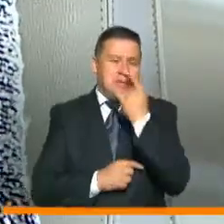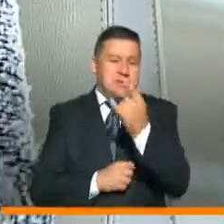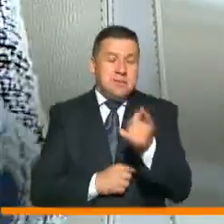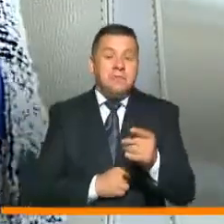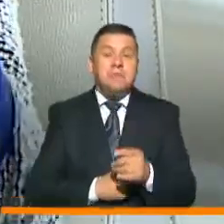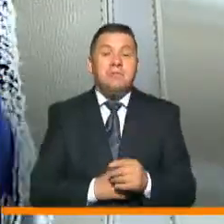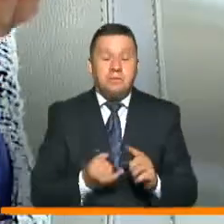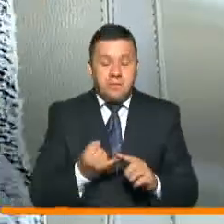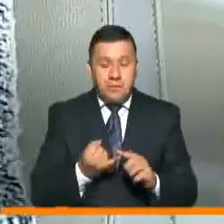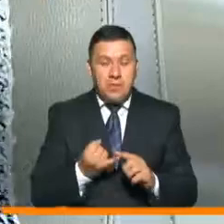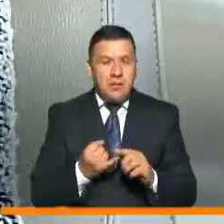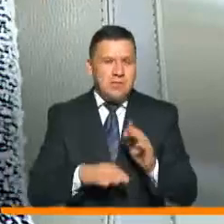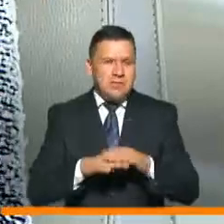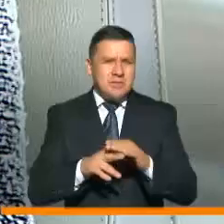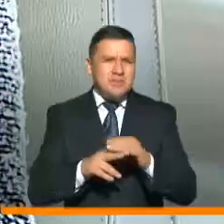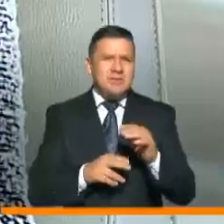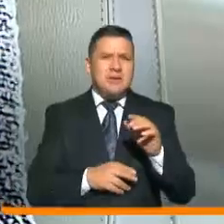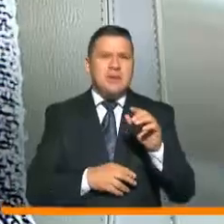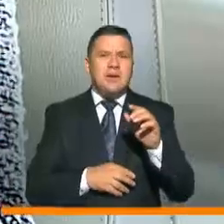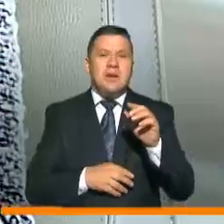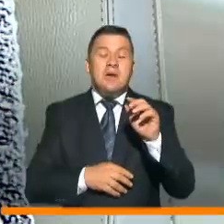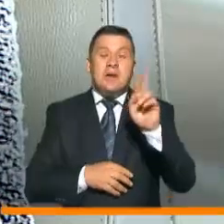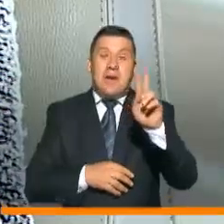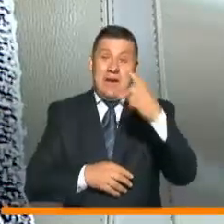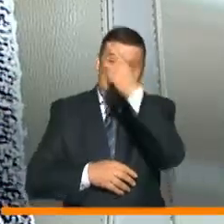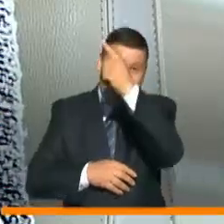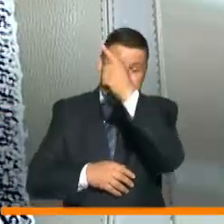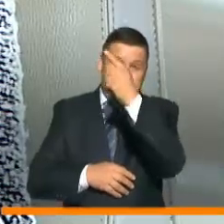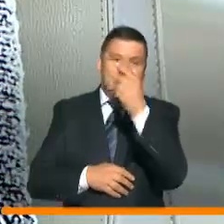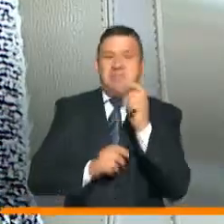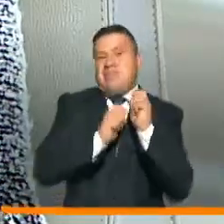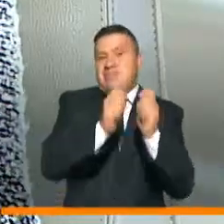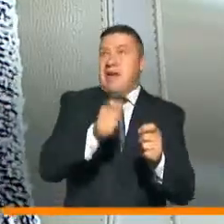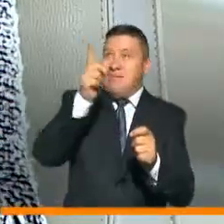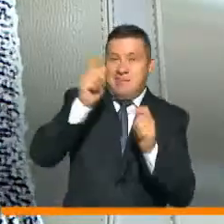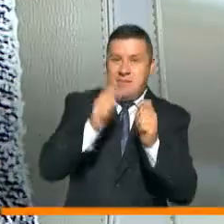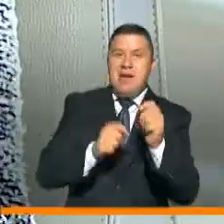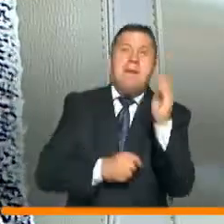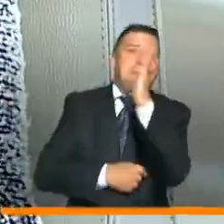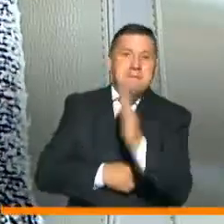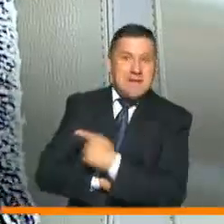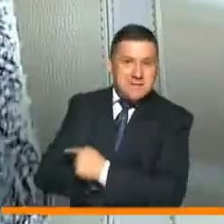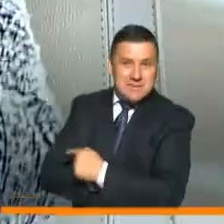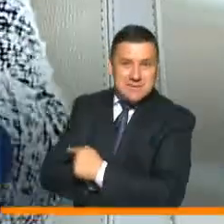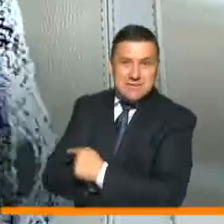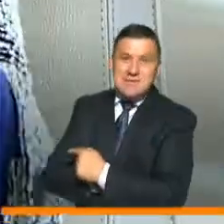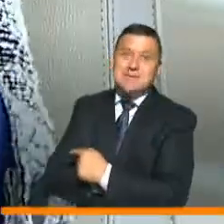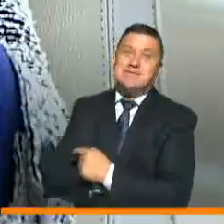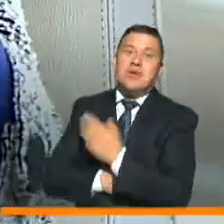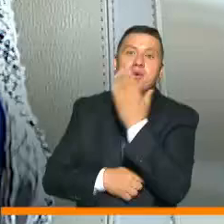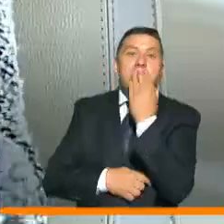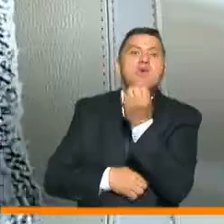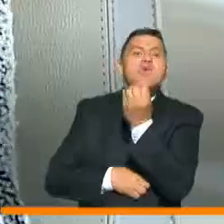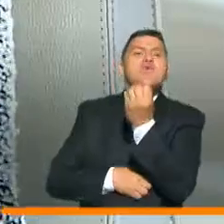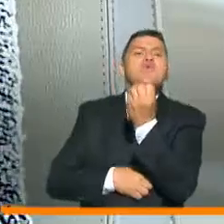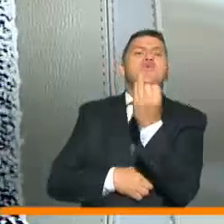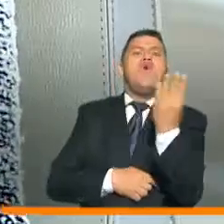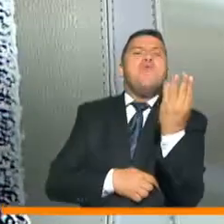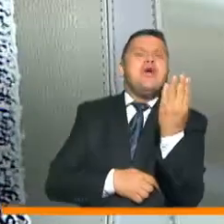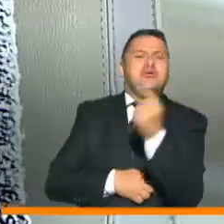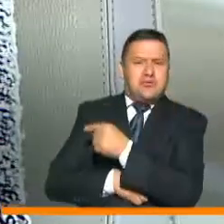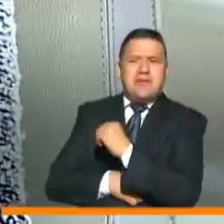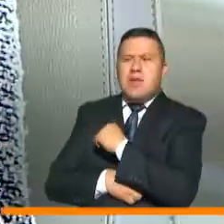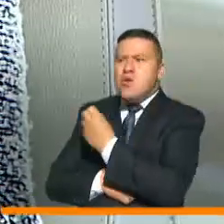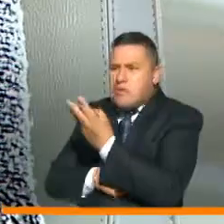son el llamado linaje del Reino Unido o el linaje de Brasil. Tienen sus propios números, pero ese es el nombre,